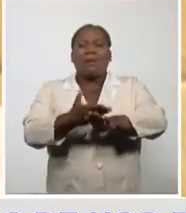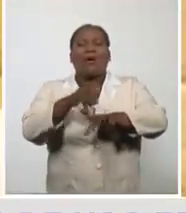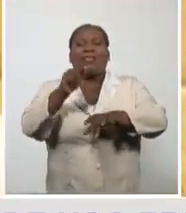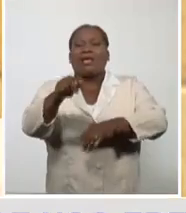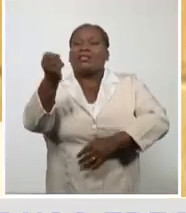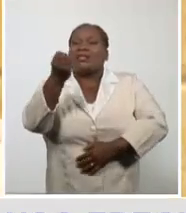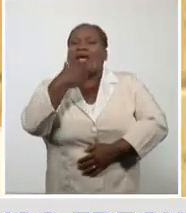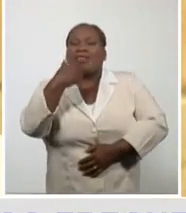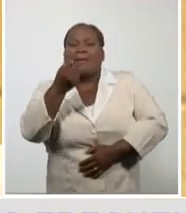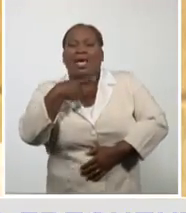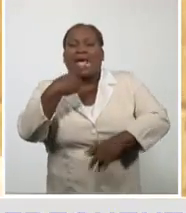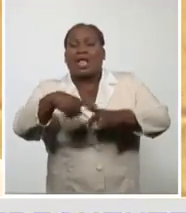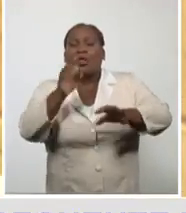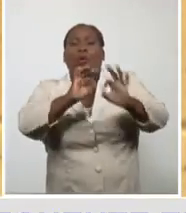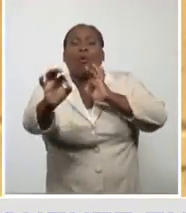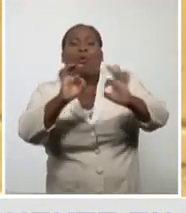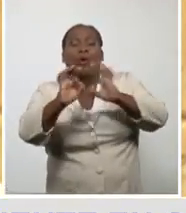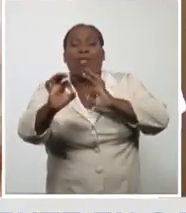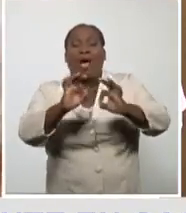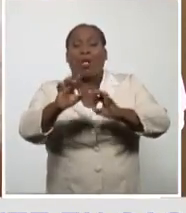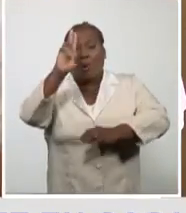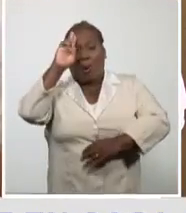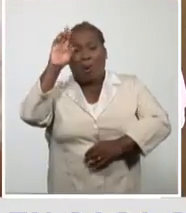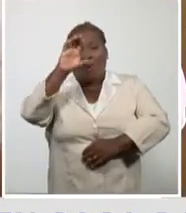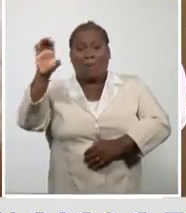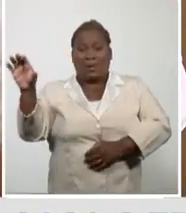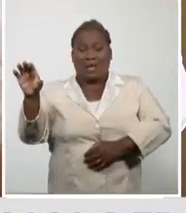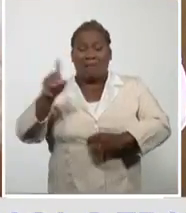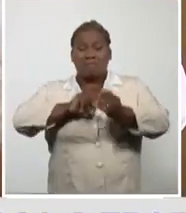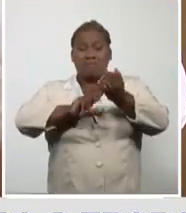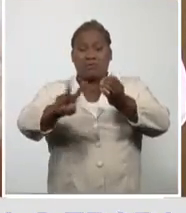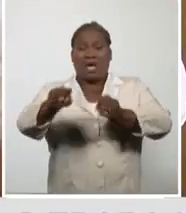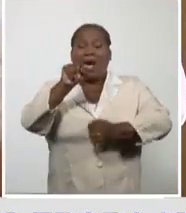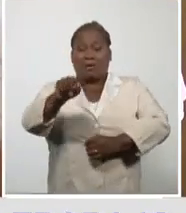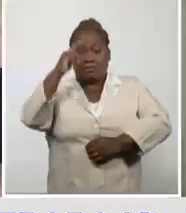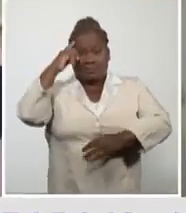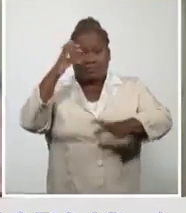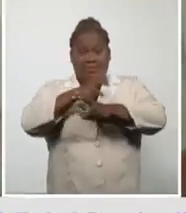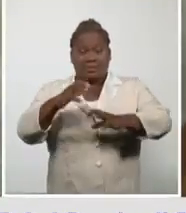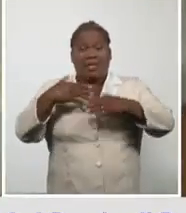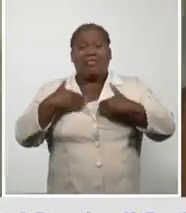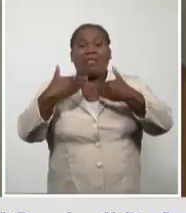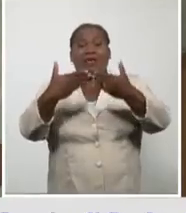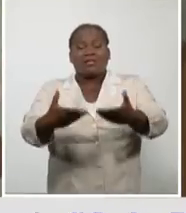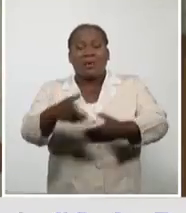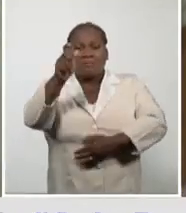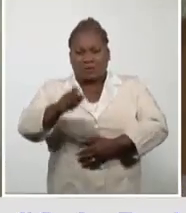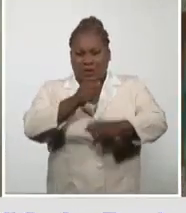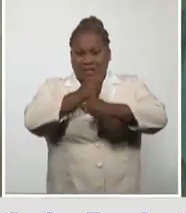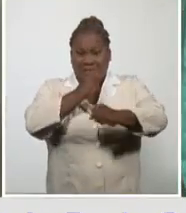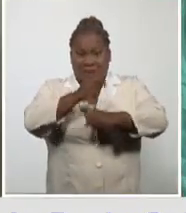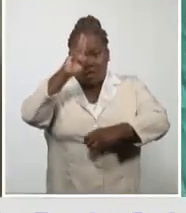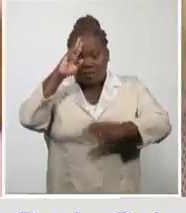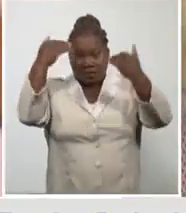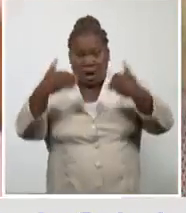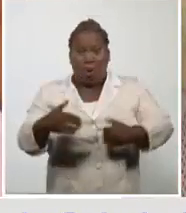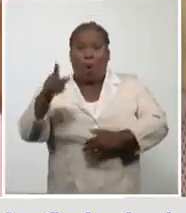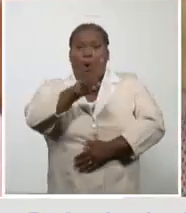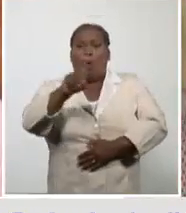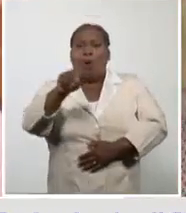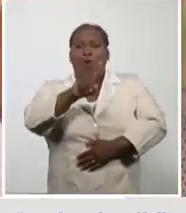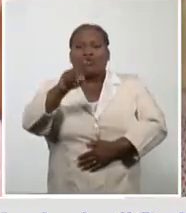en el Hospital Celestino Hernández Robau, donde la ciencia y la dedicación del personal médico pusieron su mano, 11 abuelitos